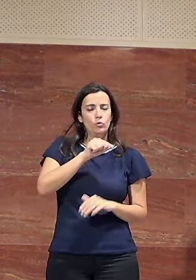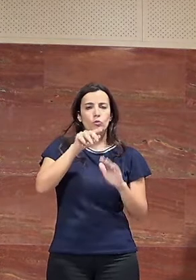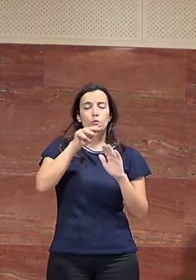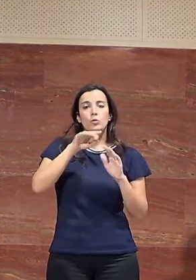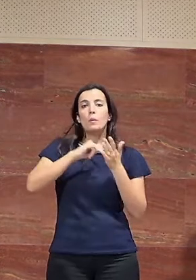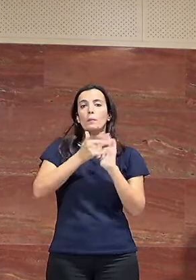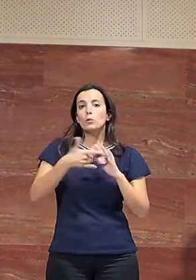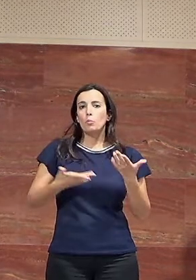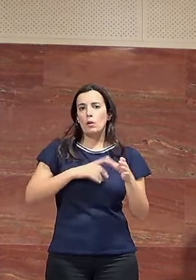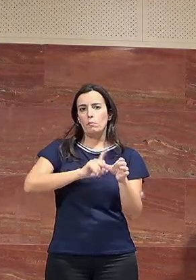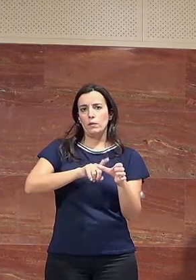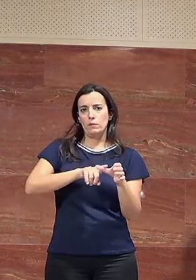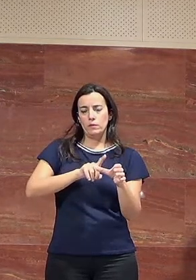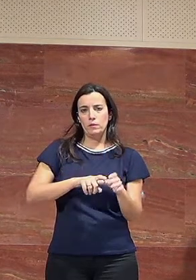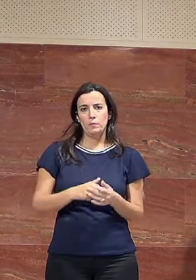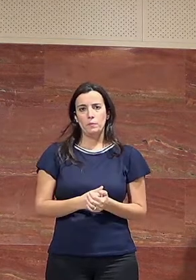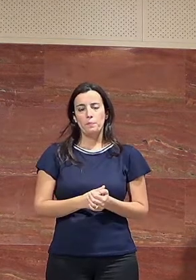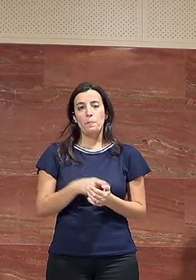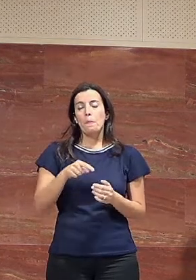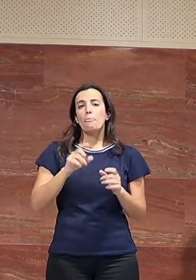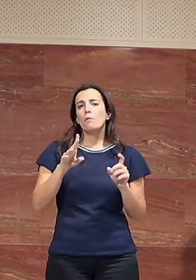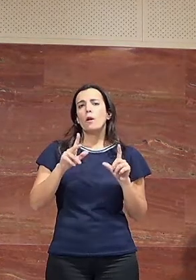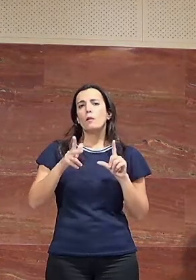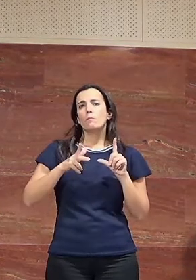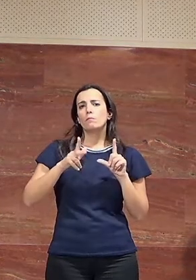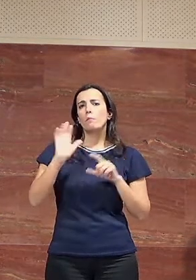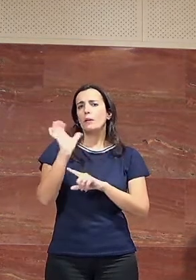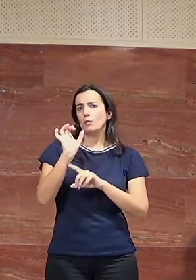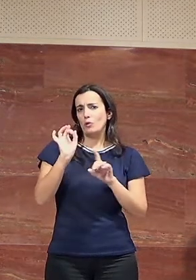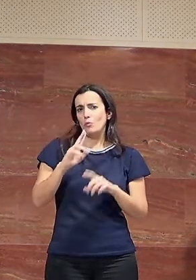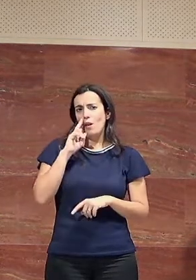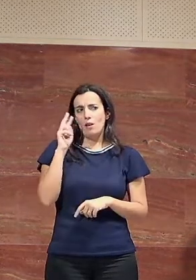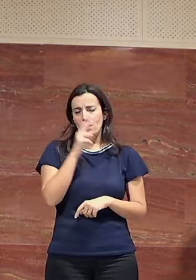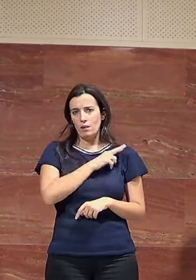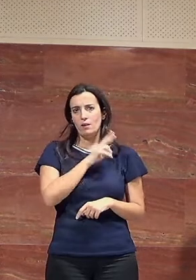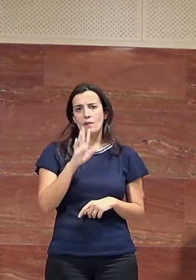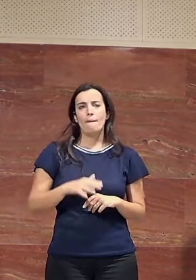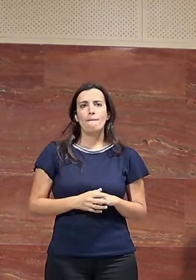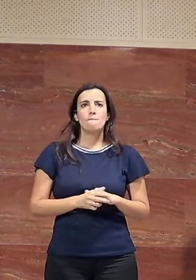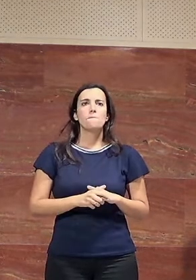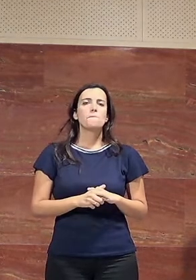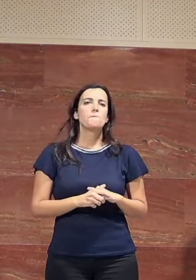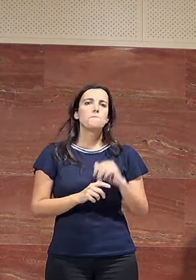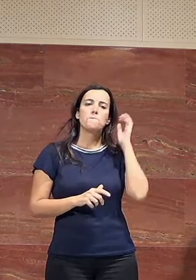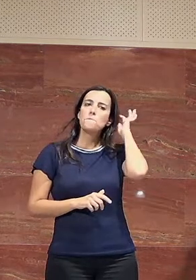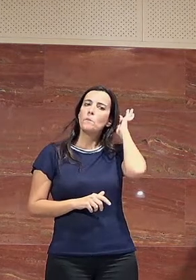participativos. Esto va a pasar prácticamente como si fuera una película, y me van a sobrar 4 de esos 5 minutos.